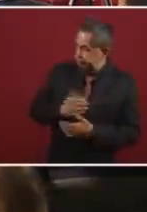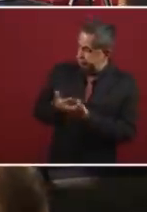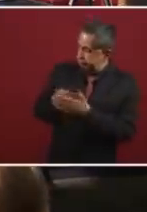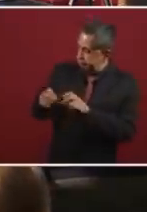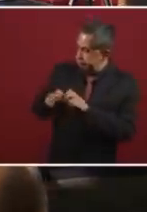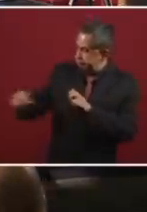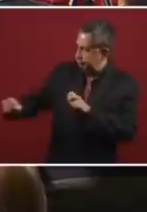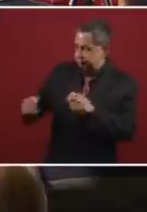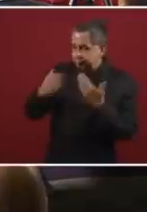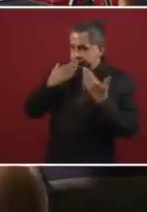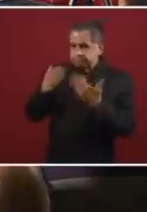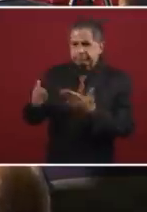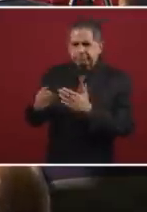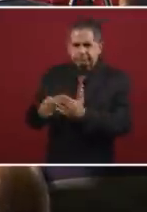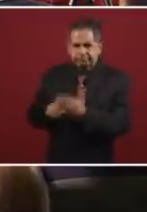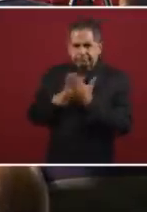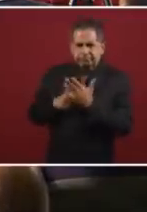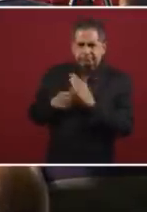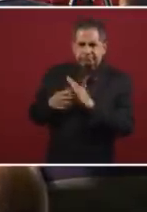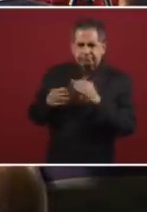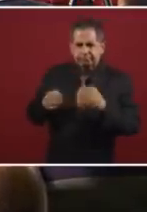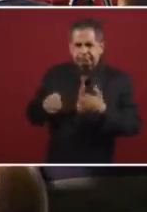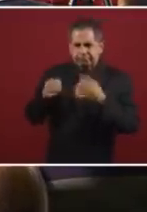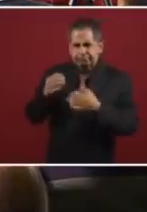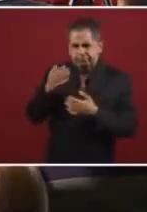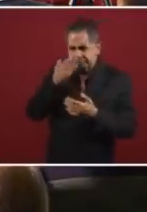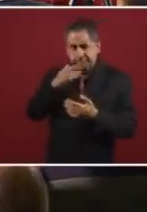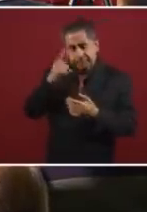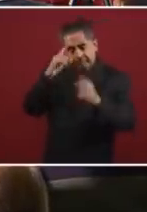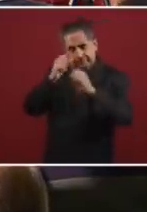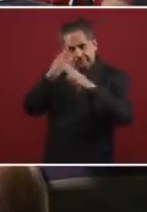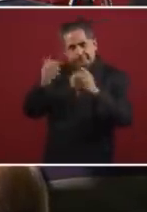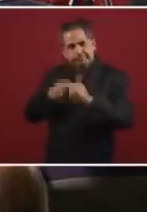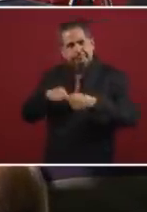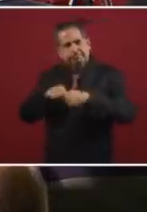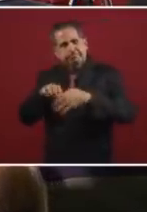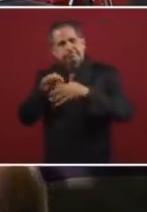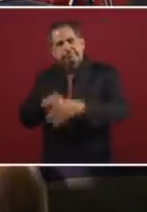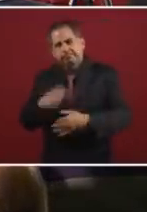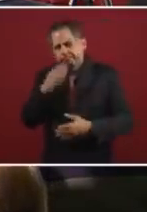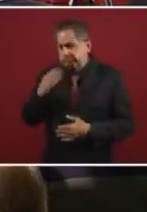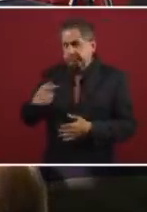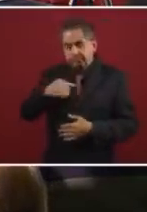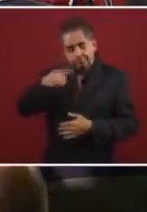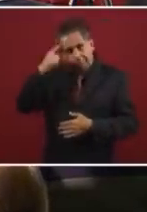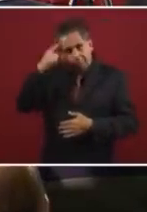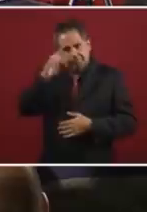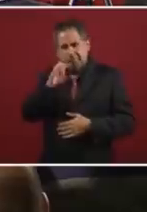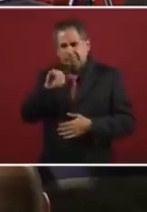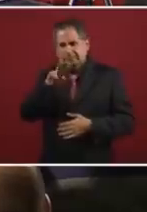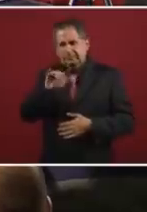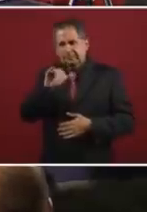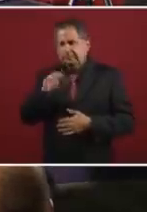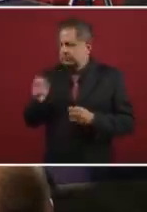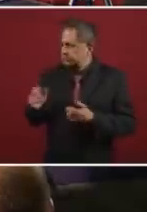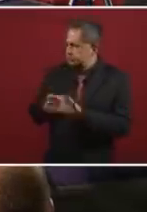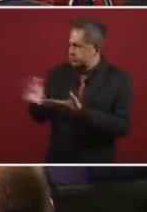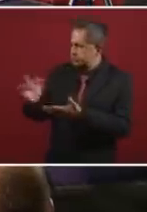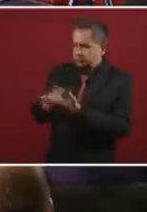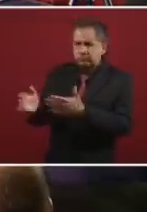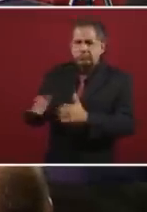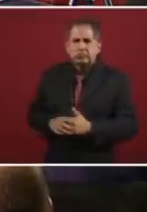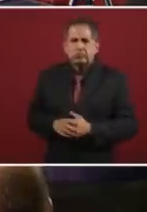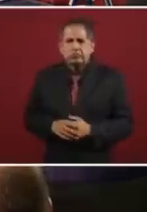ellos empresarios con visión social con dimensión cívica muchas gracias